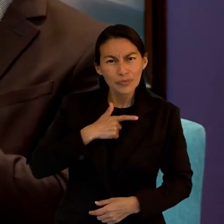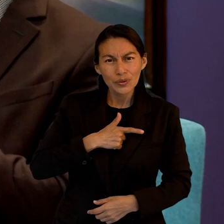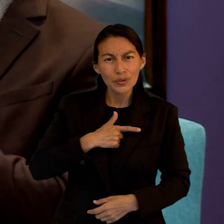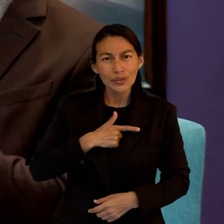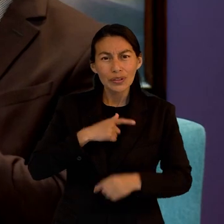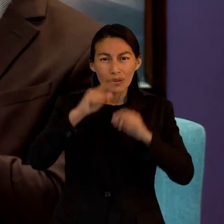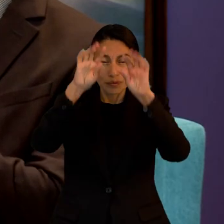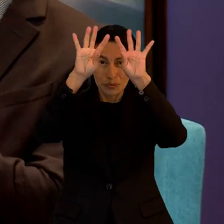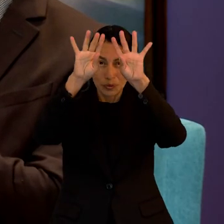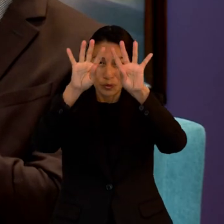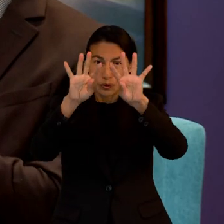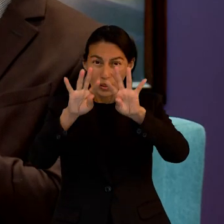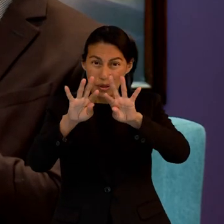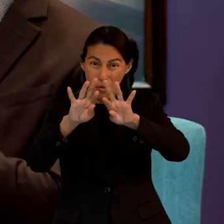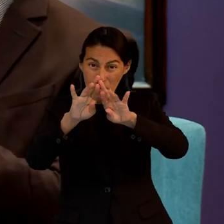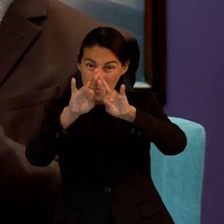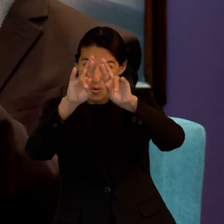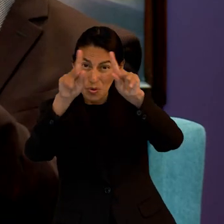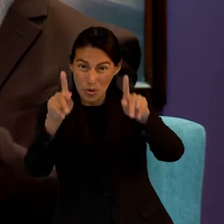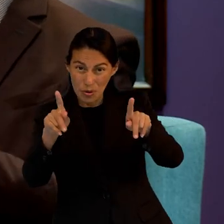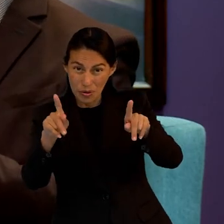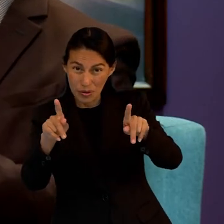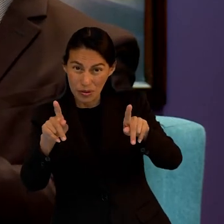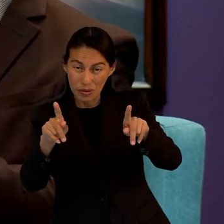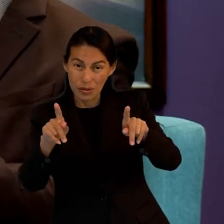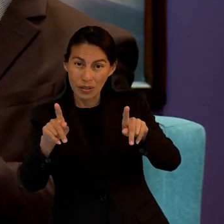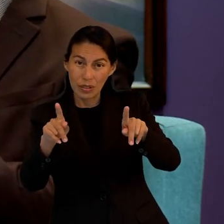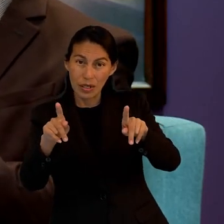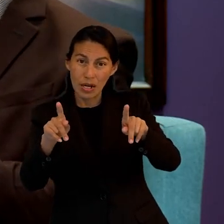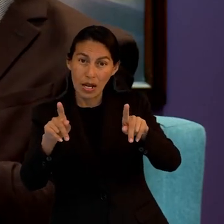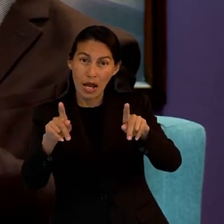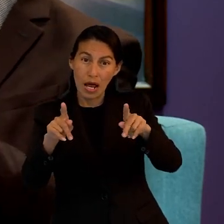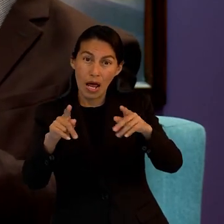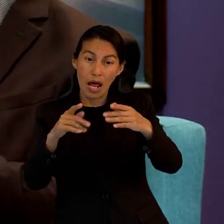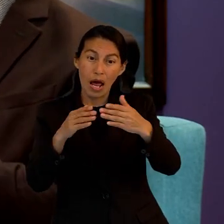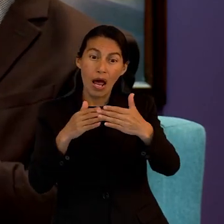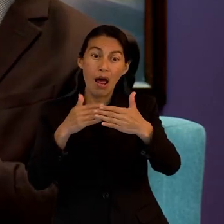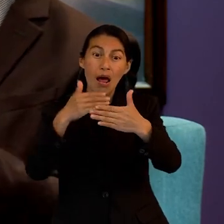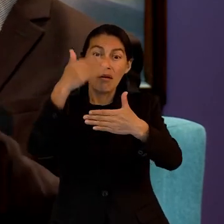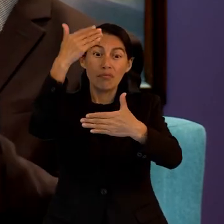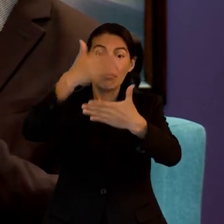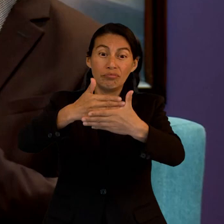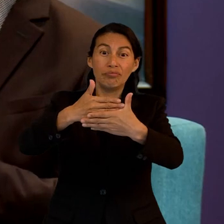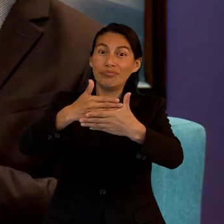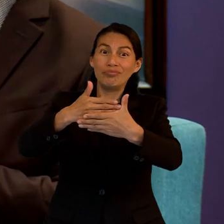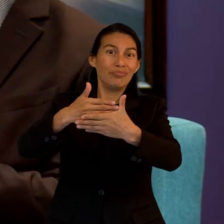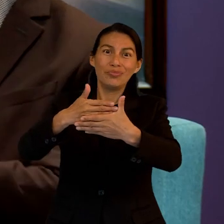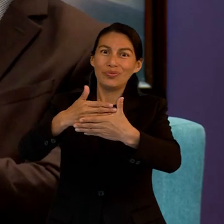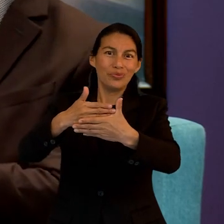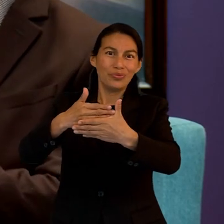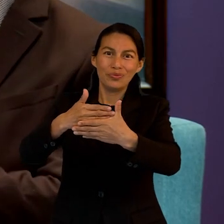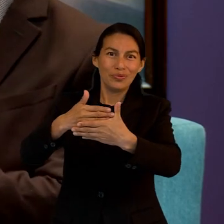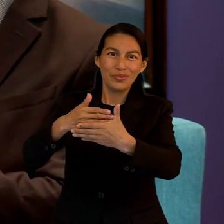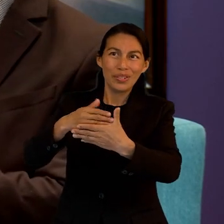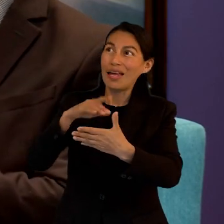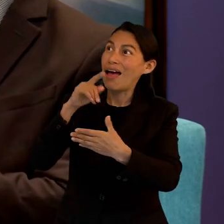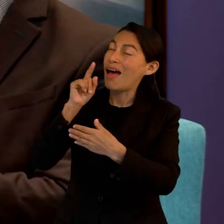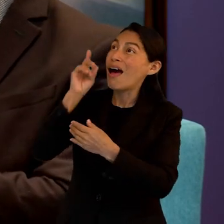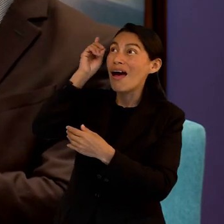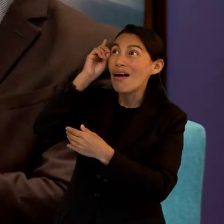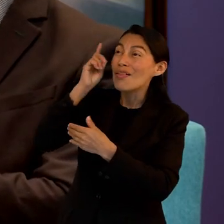con el que el velo se rasgó ese velo verdad no hay una no hay una separación tenemos acceso directo